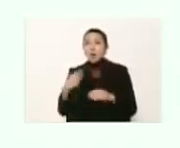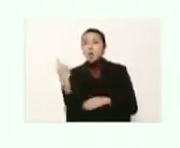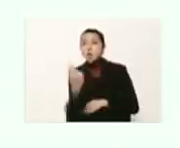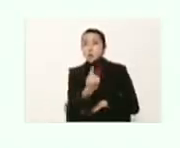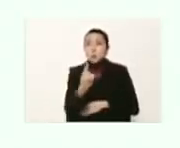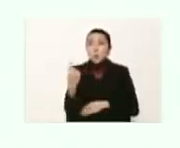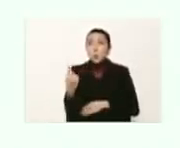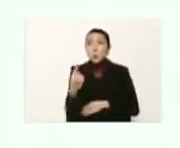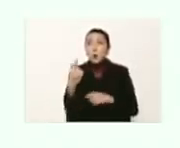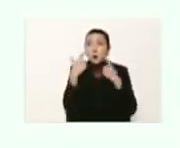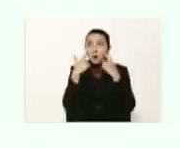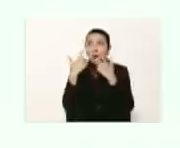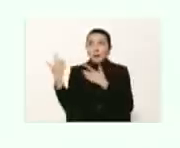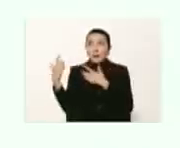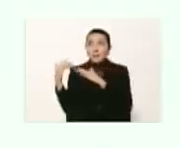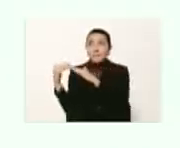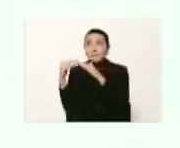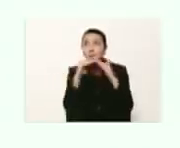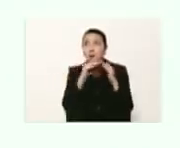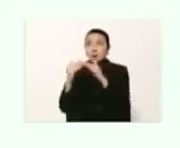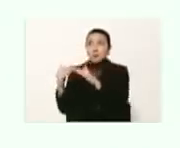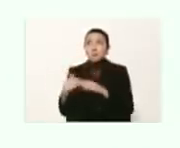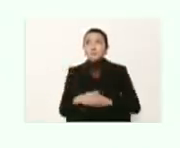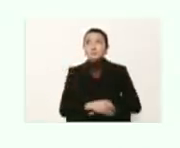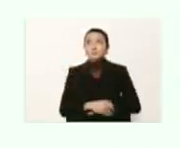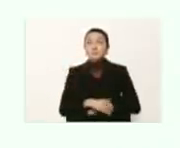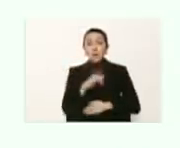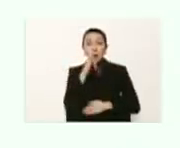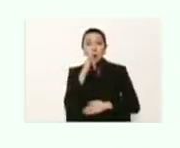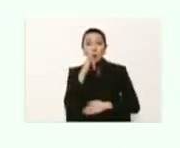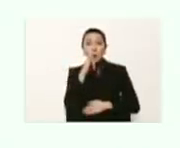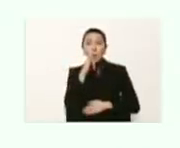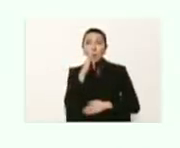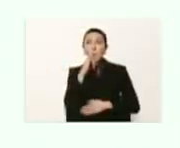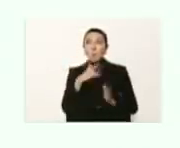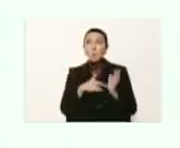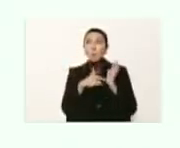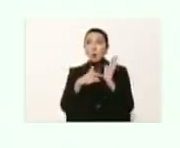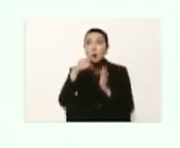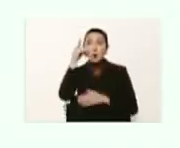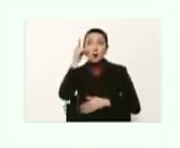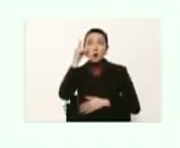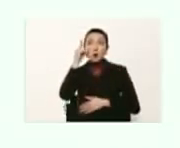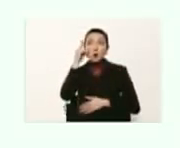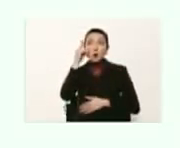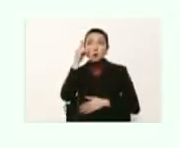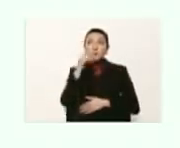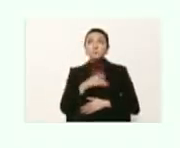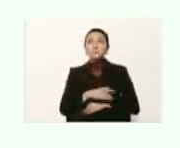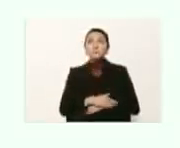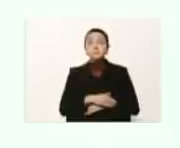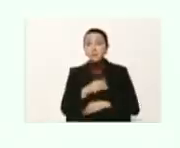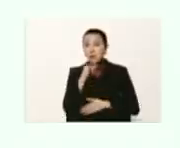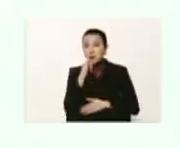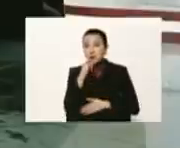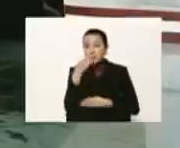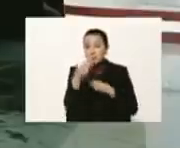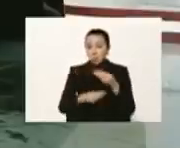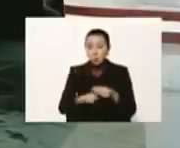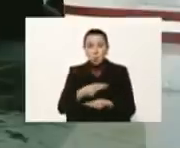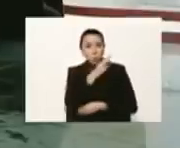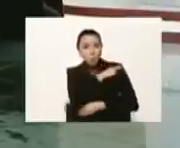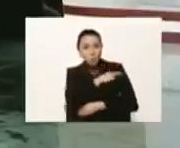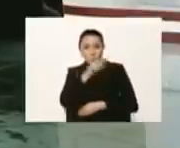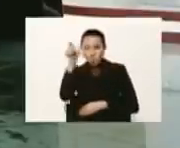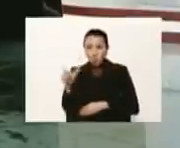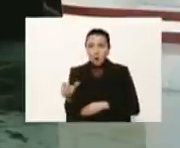Aquí tienen la fotografía de esta información, esta ficha que presentó la vicepresidenta sectorial hace minutos, la almirante en jefa